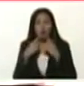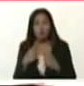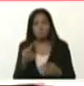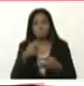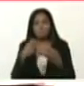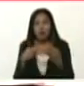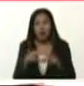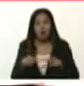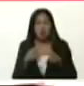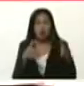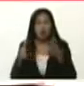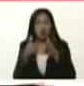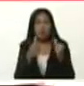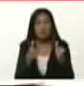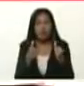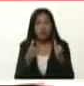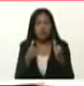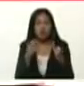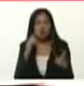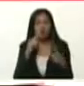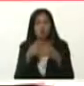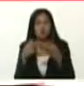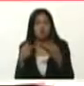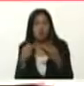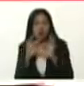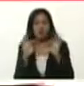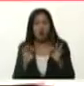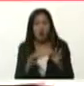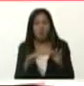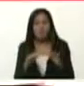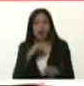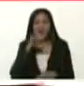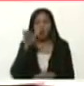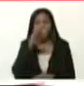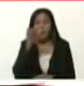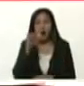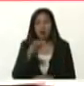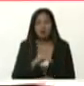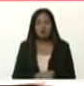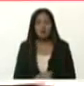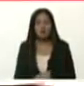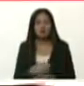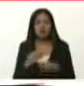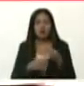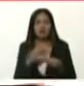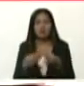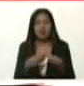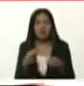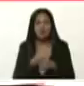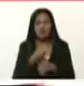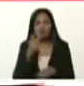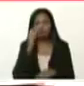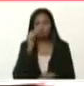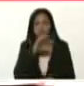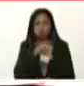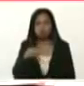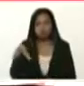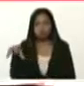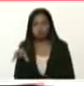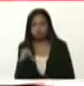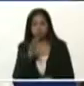vías expresas y vías urbanas e interurbanas, y los barrios, será ejecutado por gobernaciones